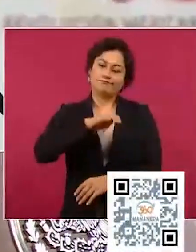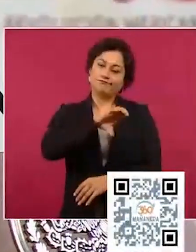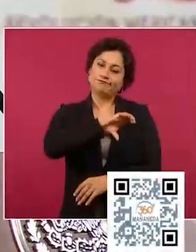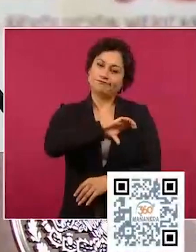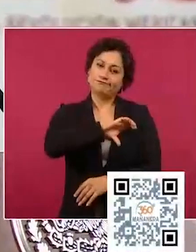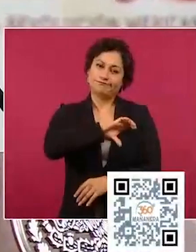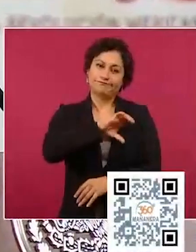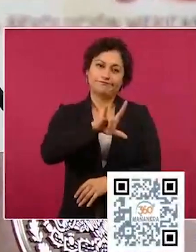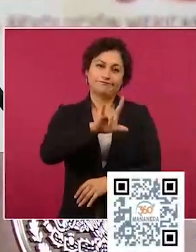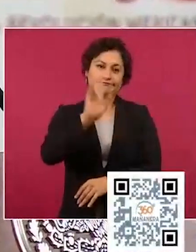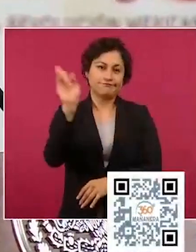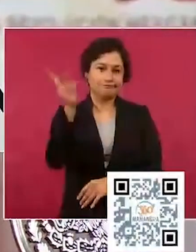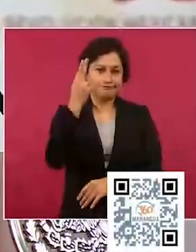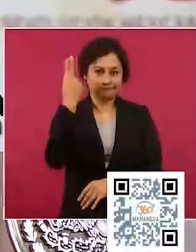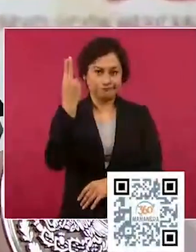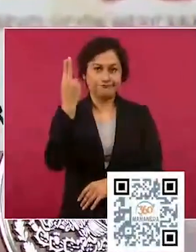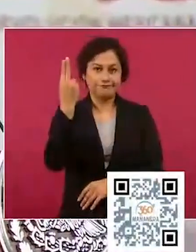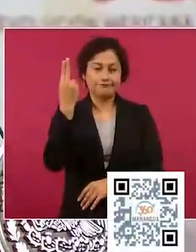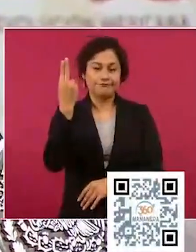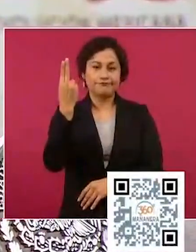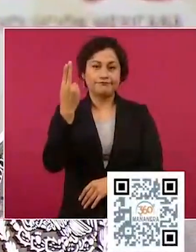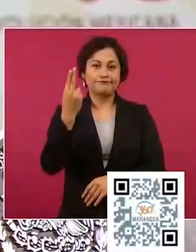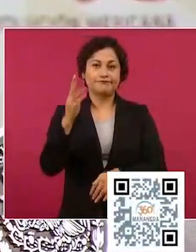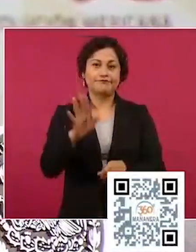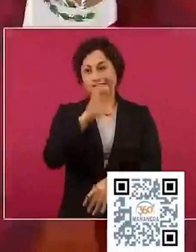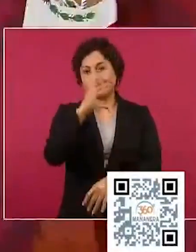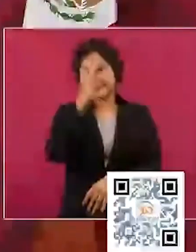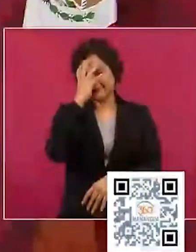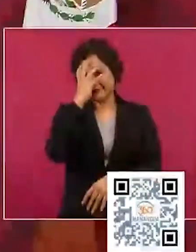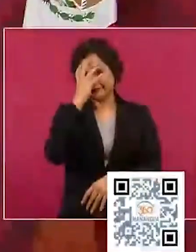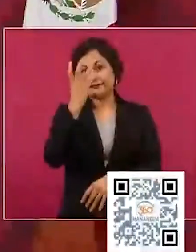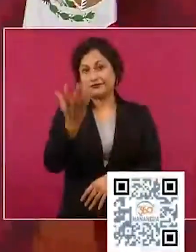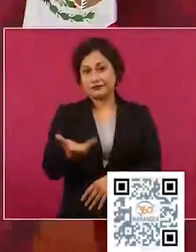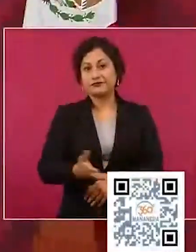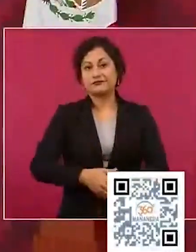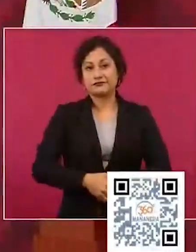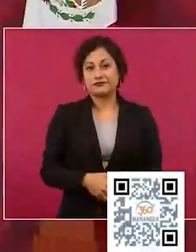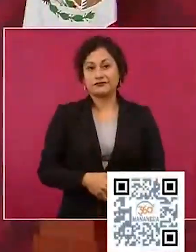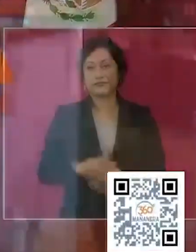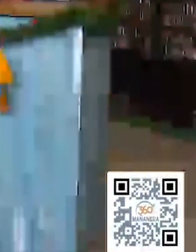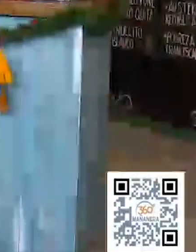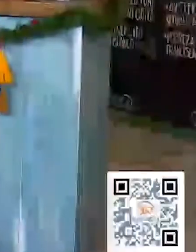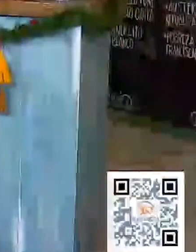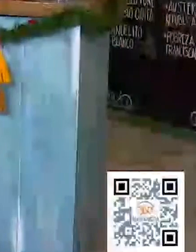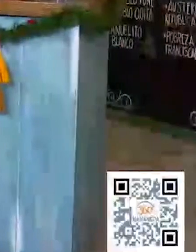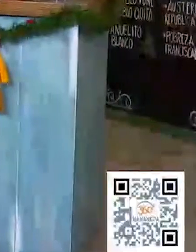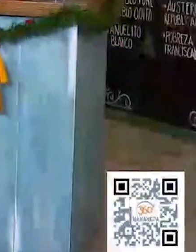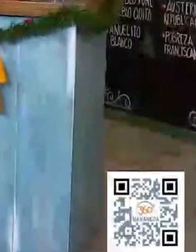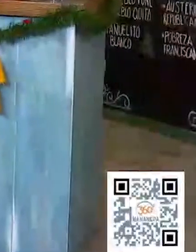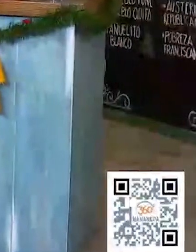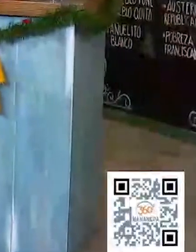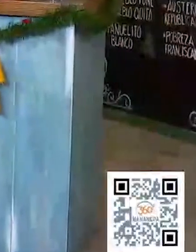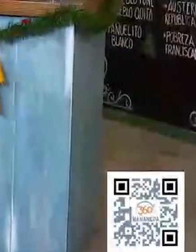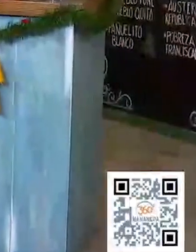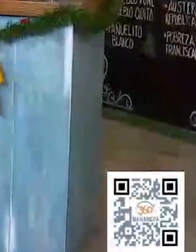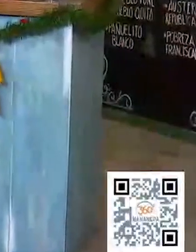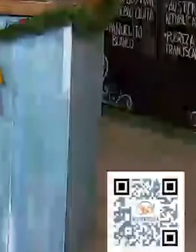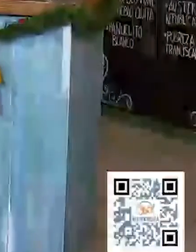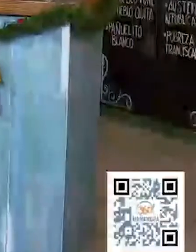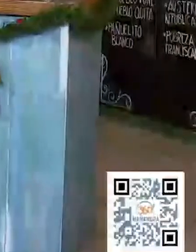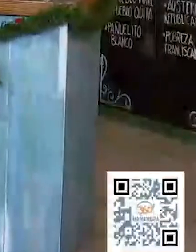que me da mucha pena a lo que ha llegado Pues ahí está